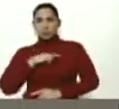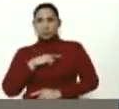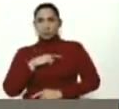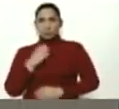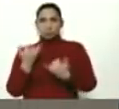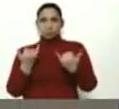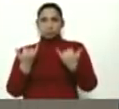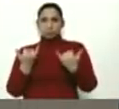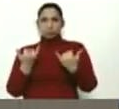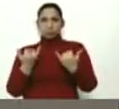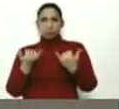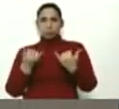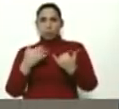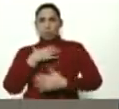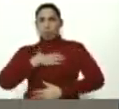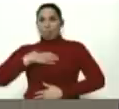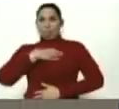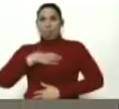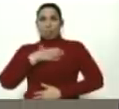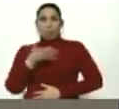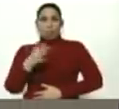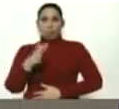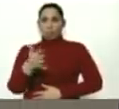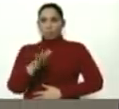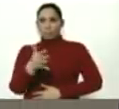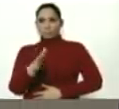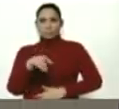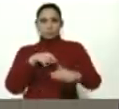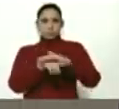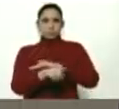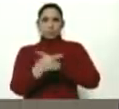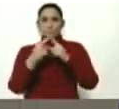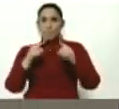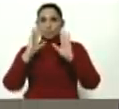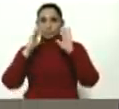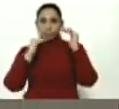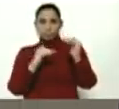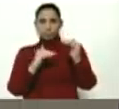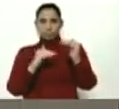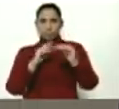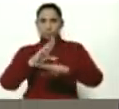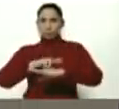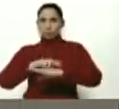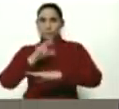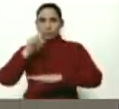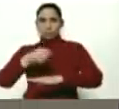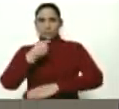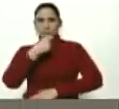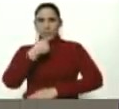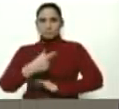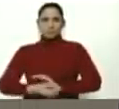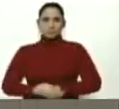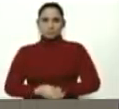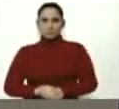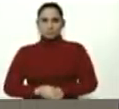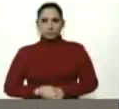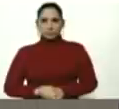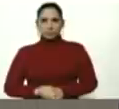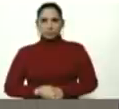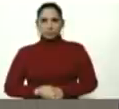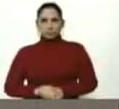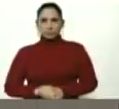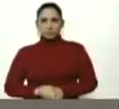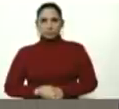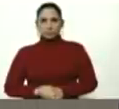se encuentra con insuficiencia respiratoria aguda leve. Fue ingresada para atención y para tratamiento.